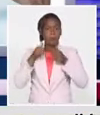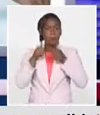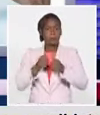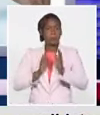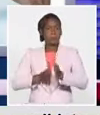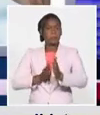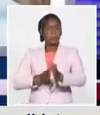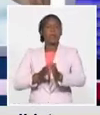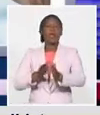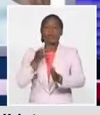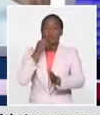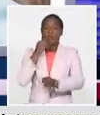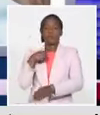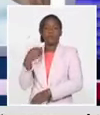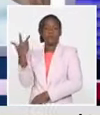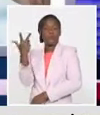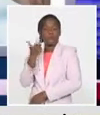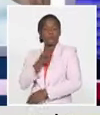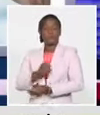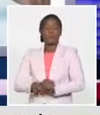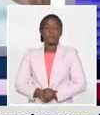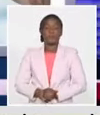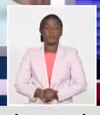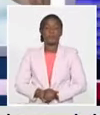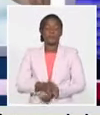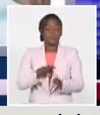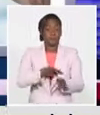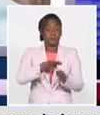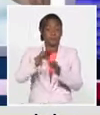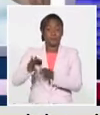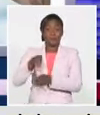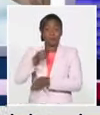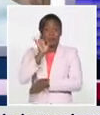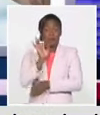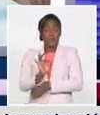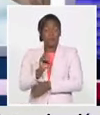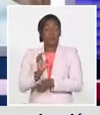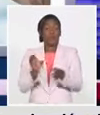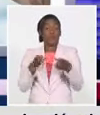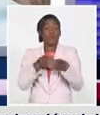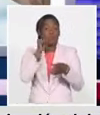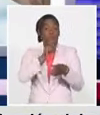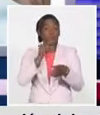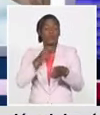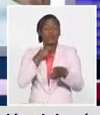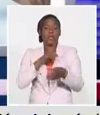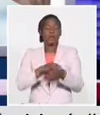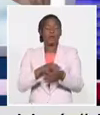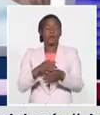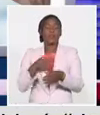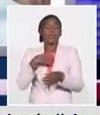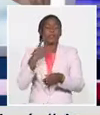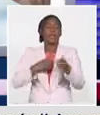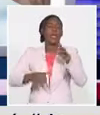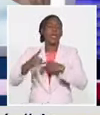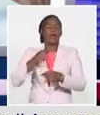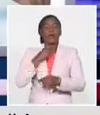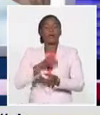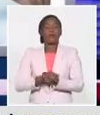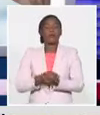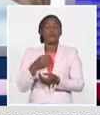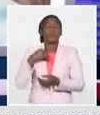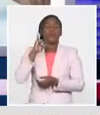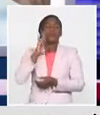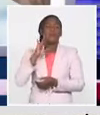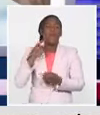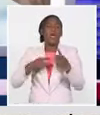autoridad reguladora, esas personas que están tomando antibióticos, que tienen cuadros febriles, no deben ser vacunados. Eso ocurre también con las